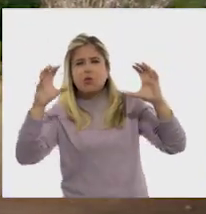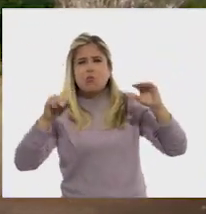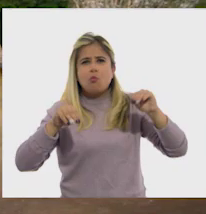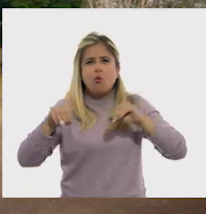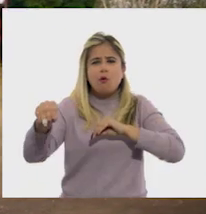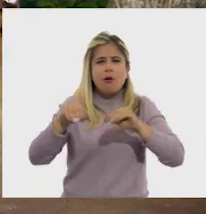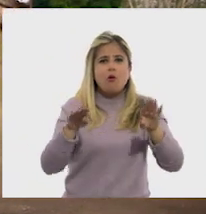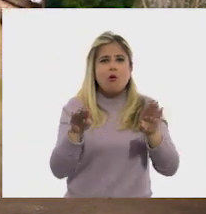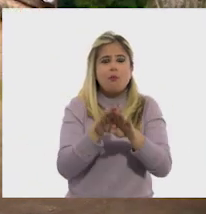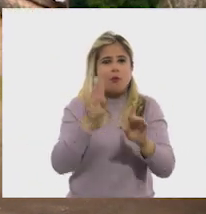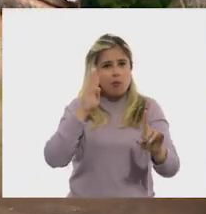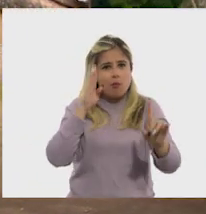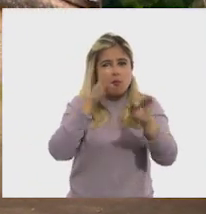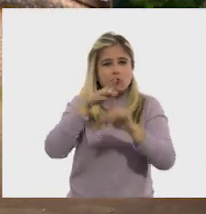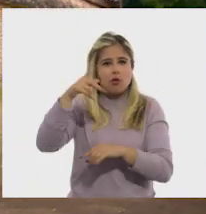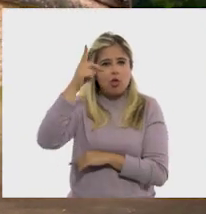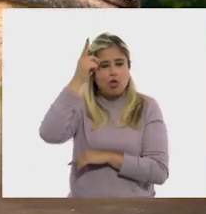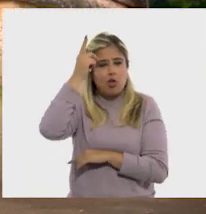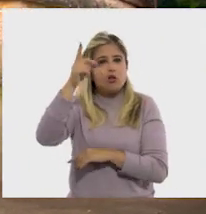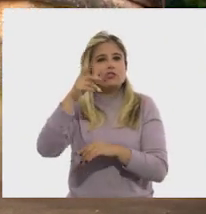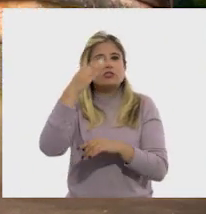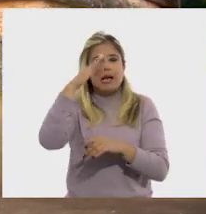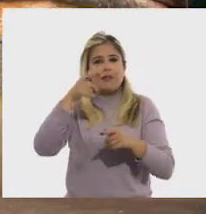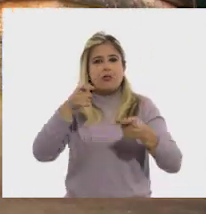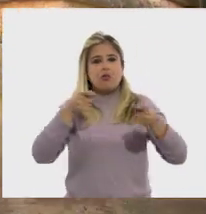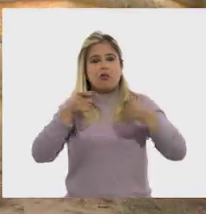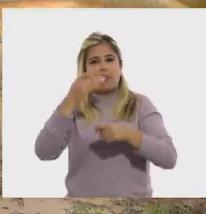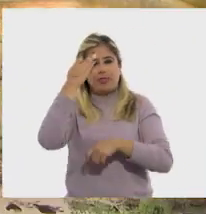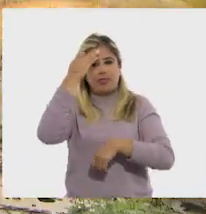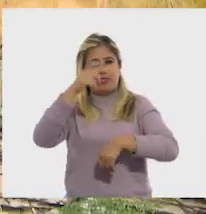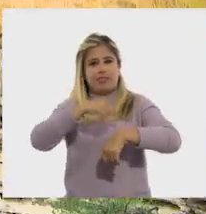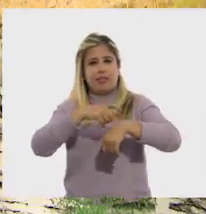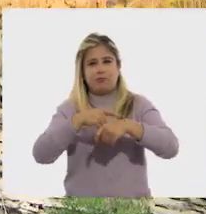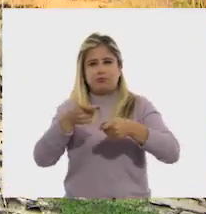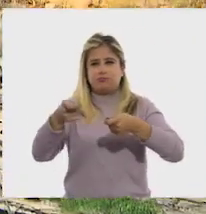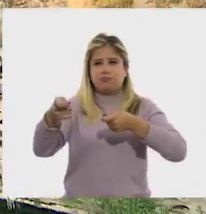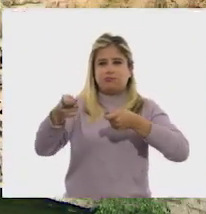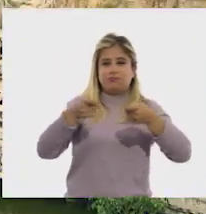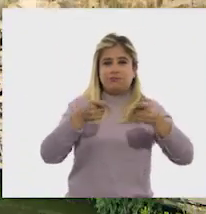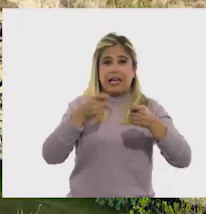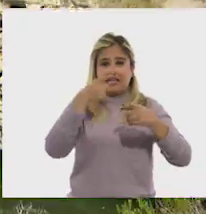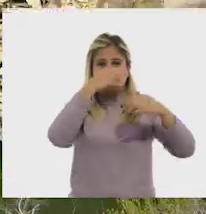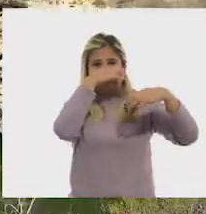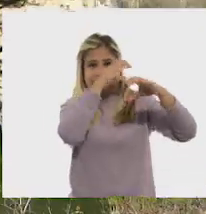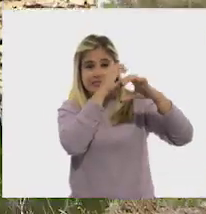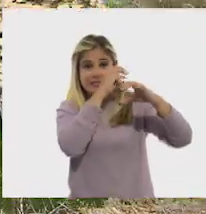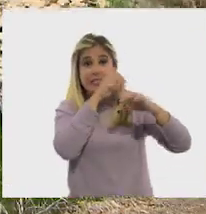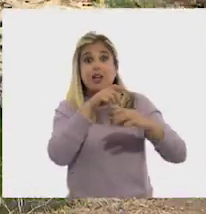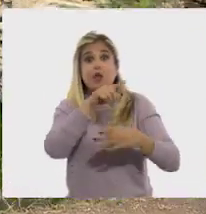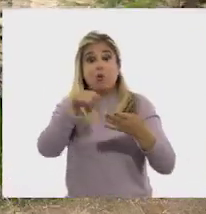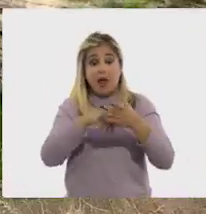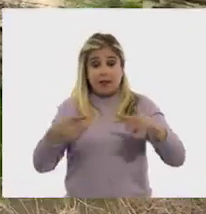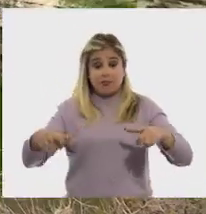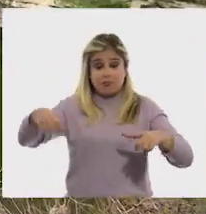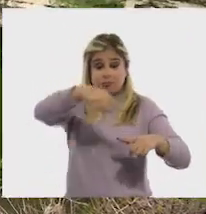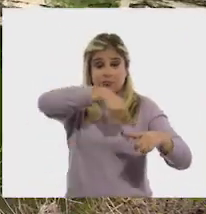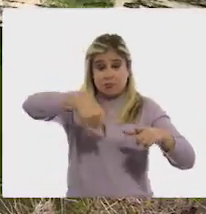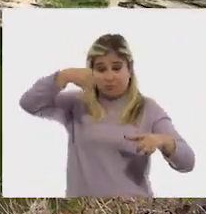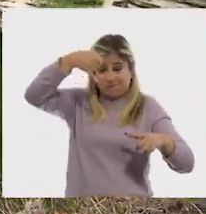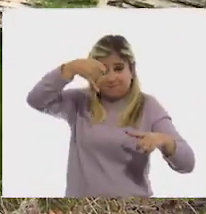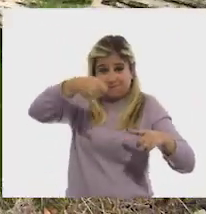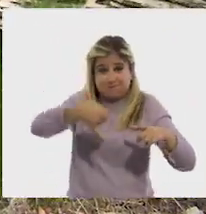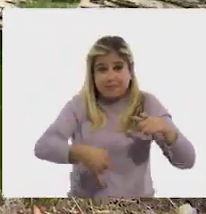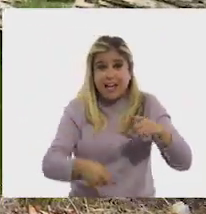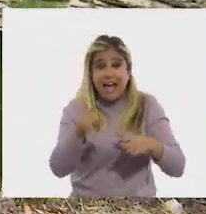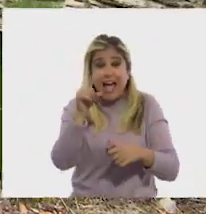era el propósito de los dioses y controlar el tiempo. Finalmente, el cenote sagrado. En este sitio